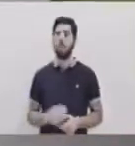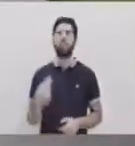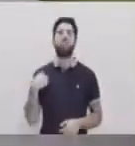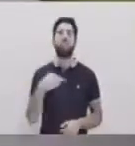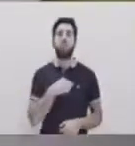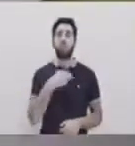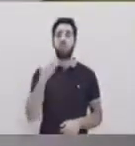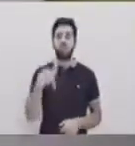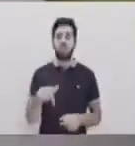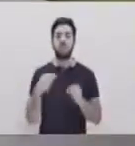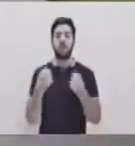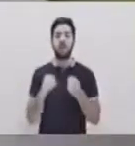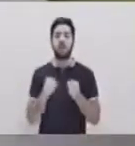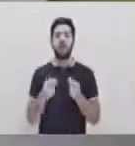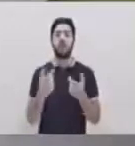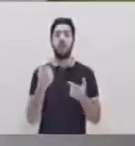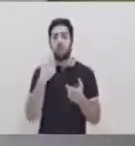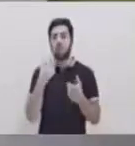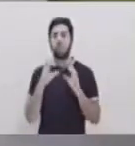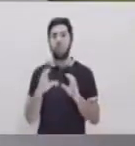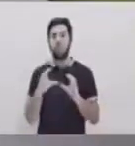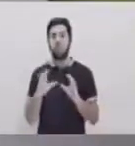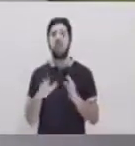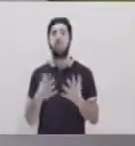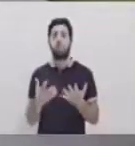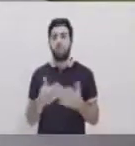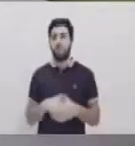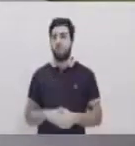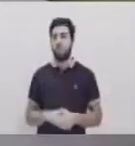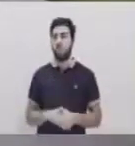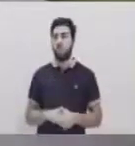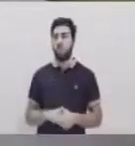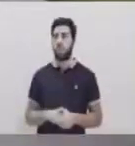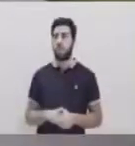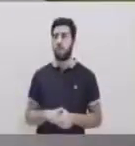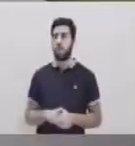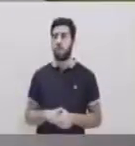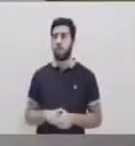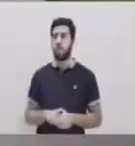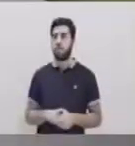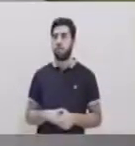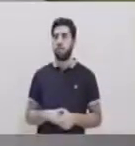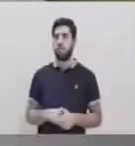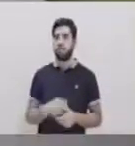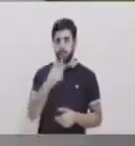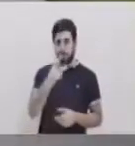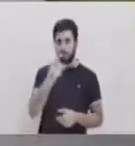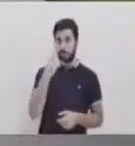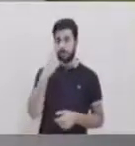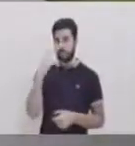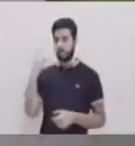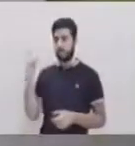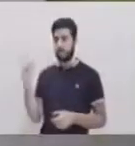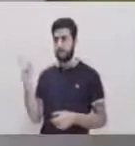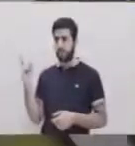lo único que tenemos nosotros que mantener cuidado es de que